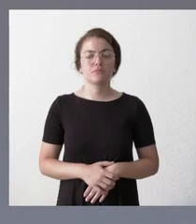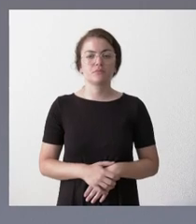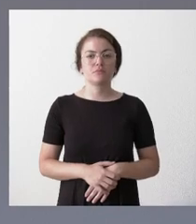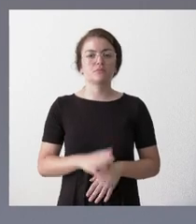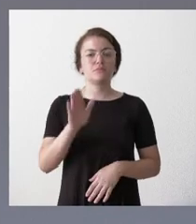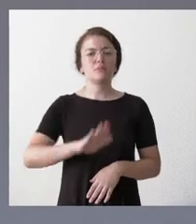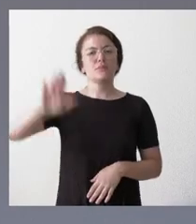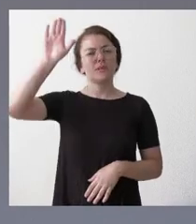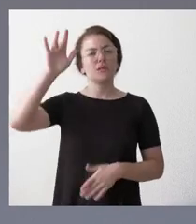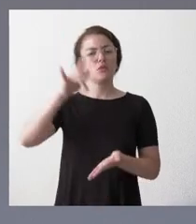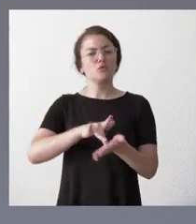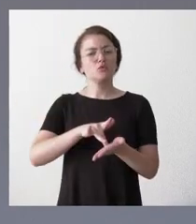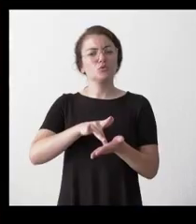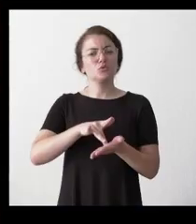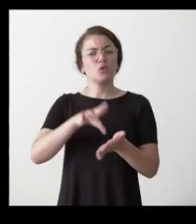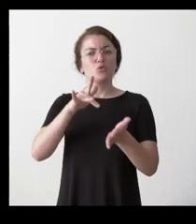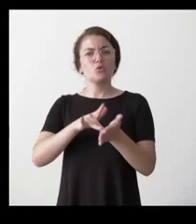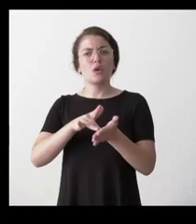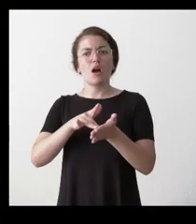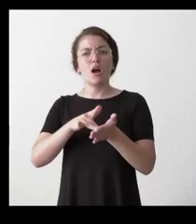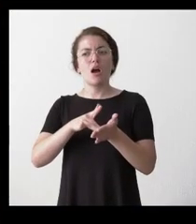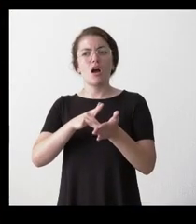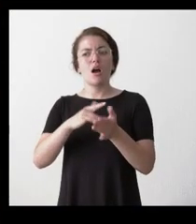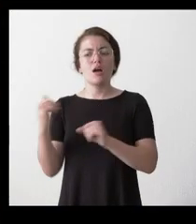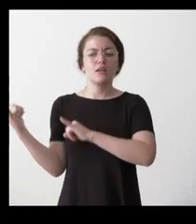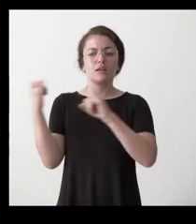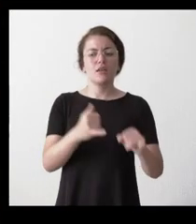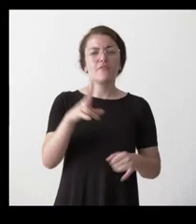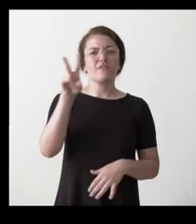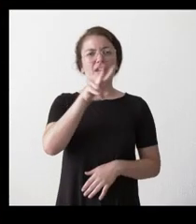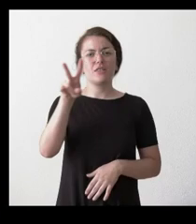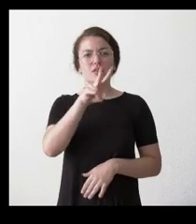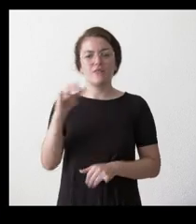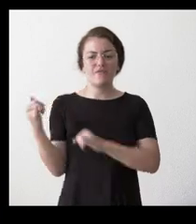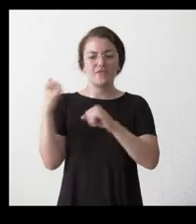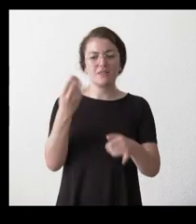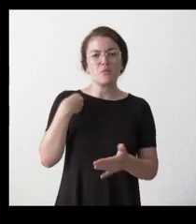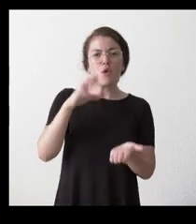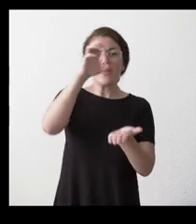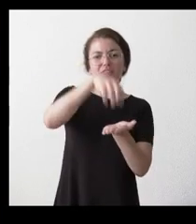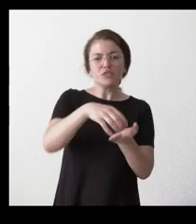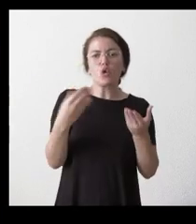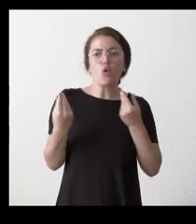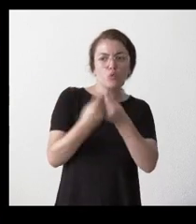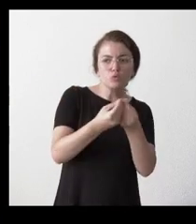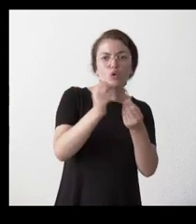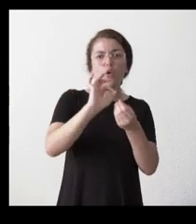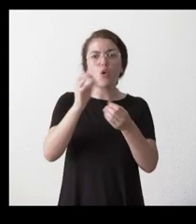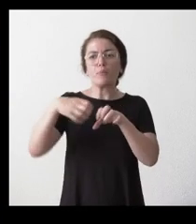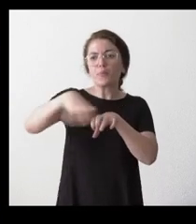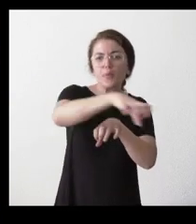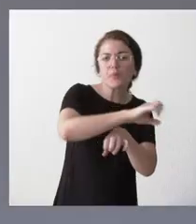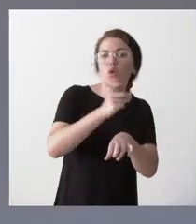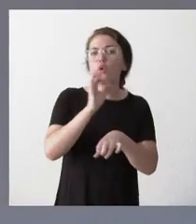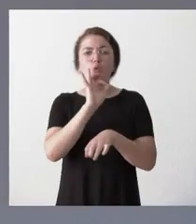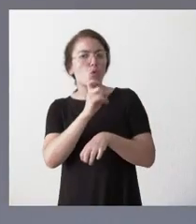se les va a llevar, en el traslado a Valladolid se les va a ubicar en un centro a los 80 menores juntos, se les va a distribuir en varios centros. A ver, la